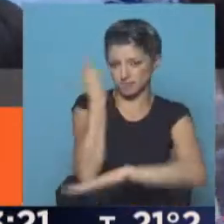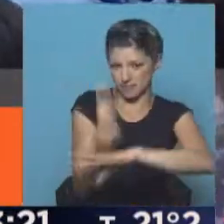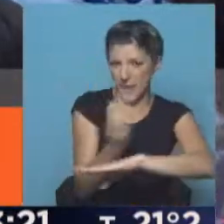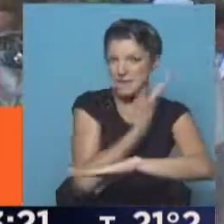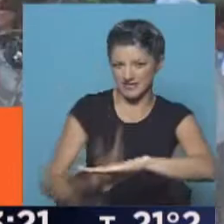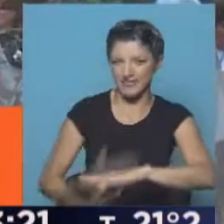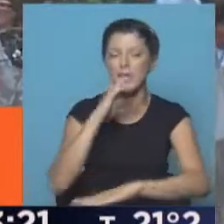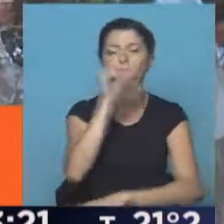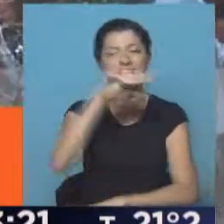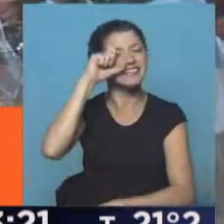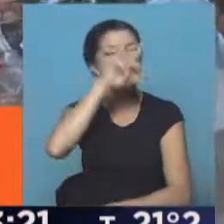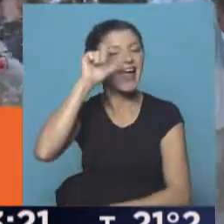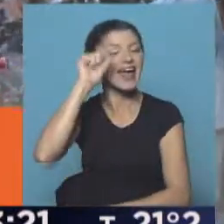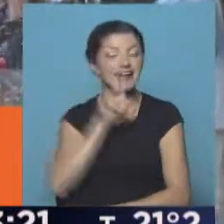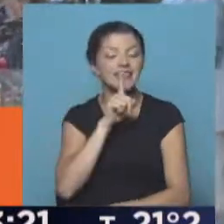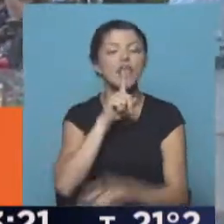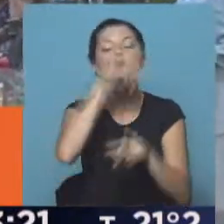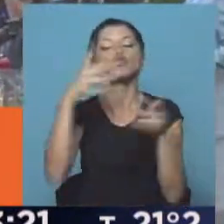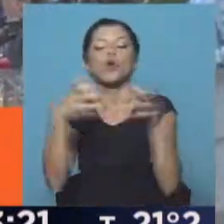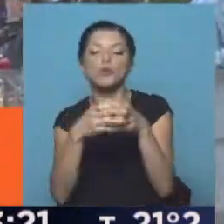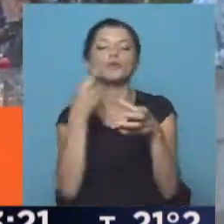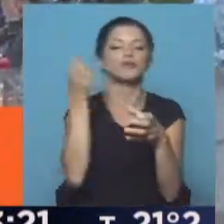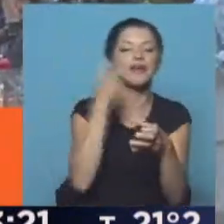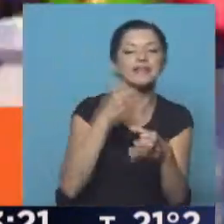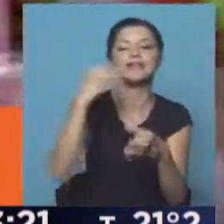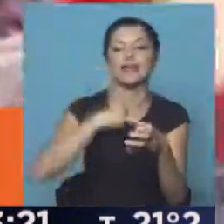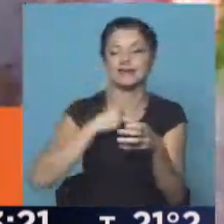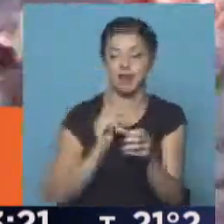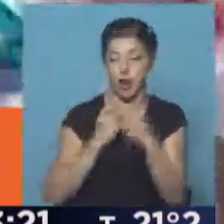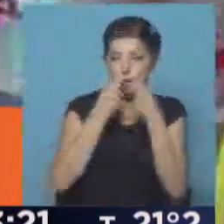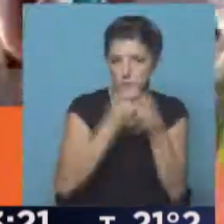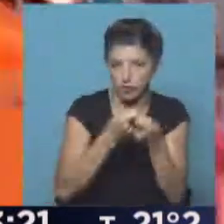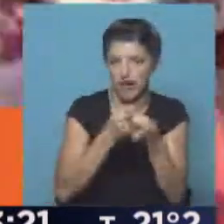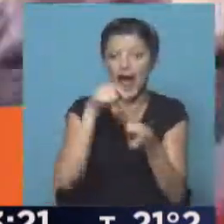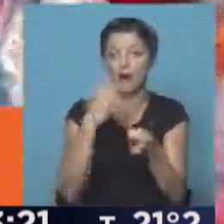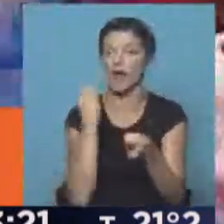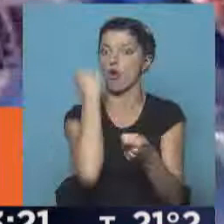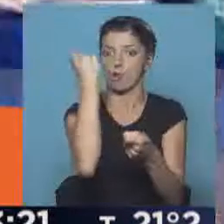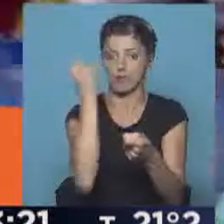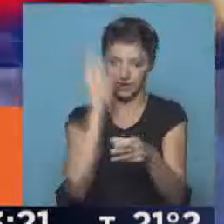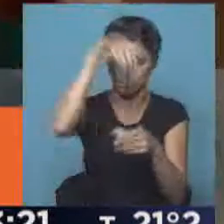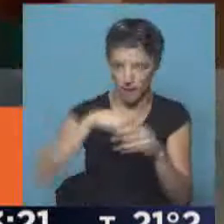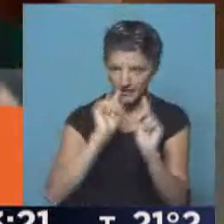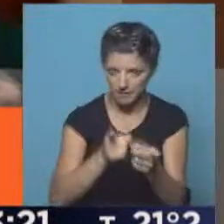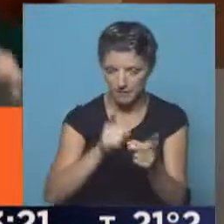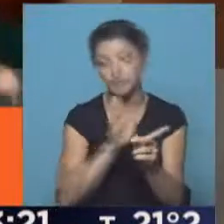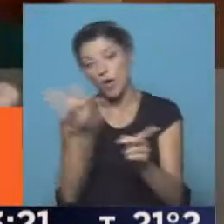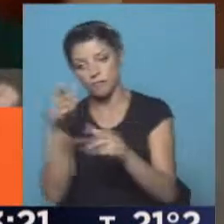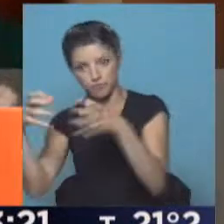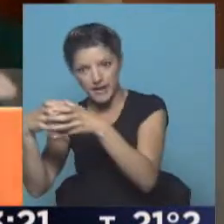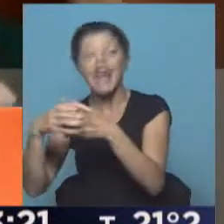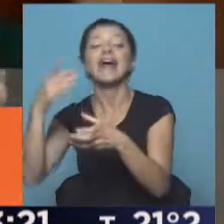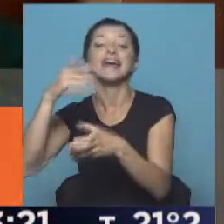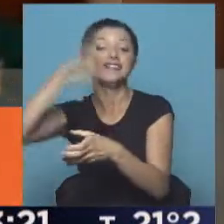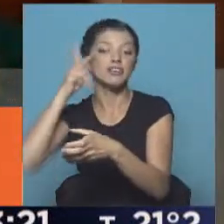de la Democracia Cristiana y el Partido Socialista, y que ahora suma a los comunistas. Por el otro, Chile Vamos,